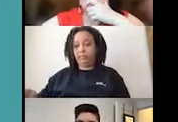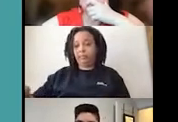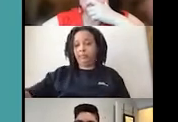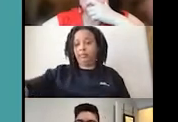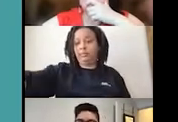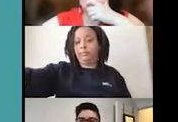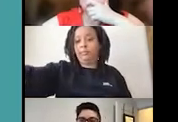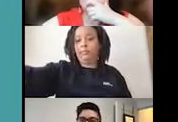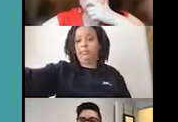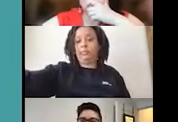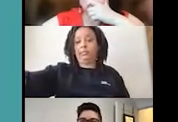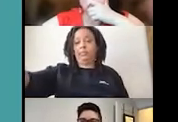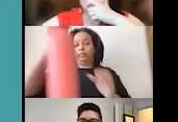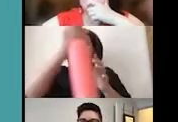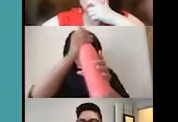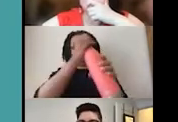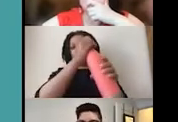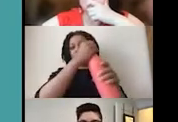gracias